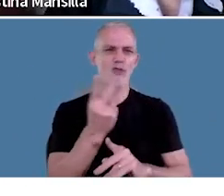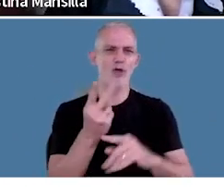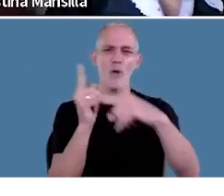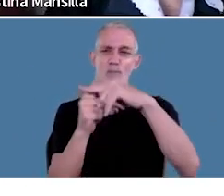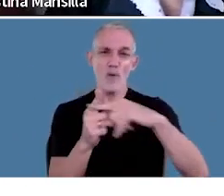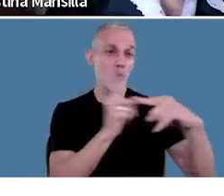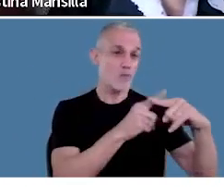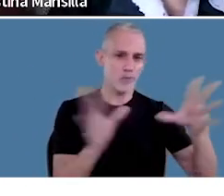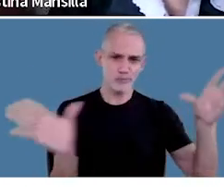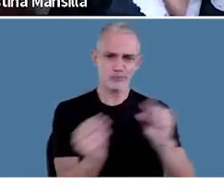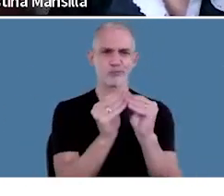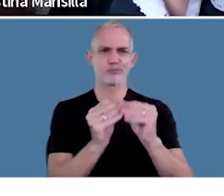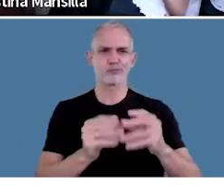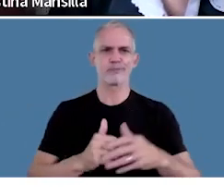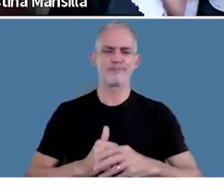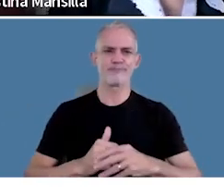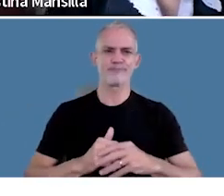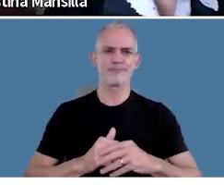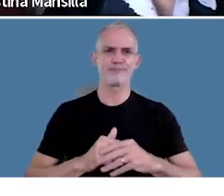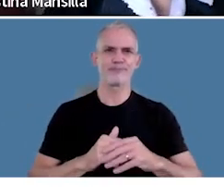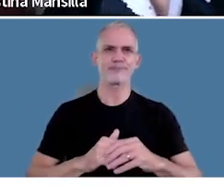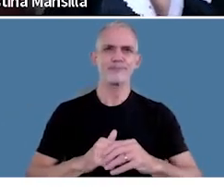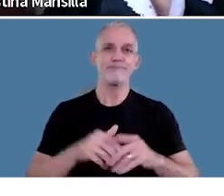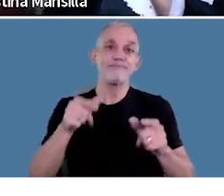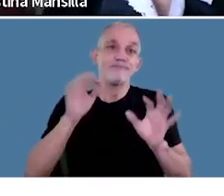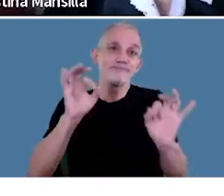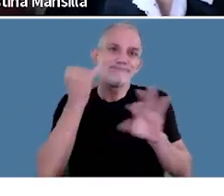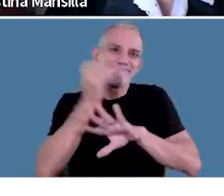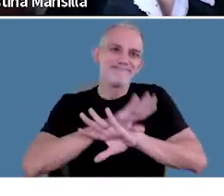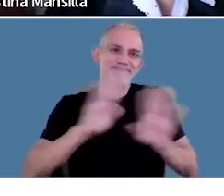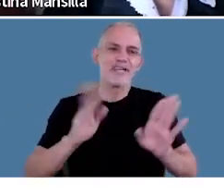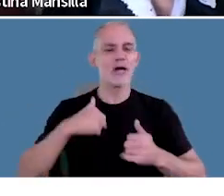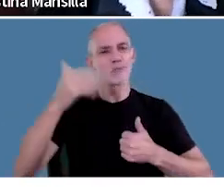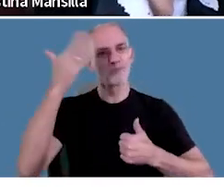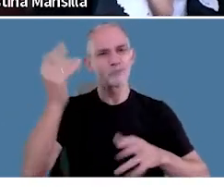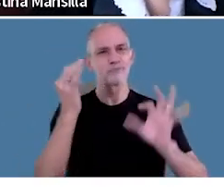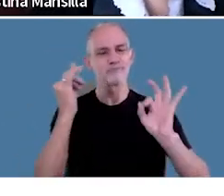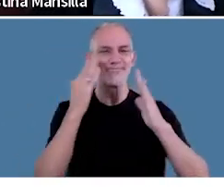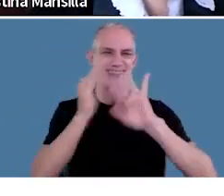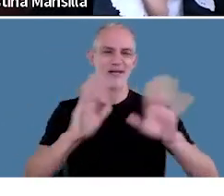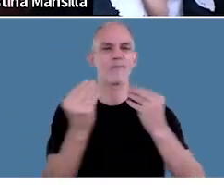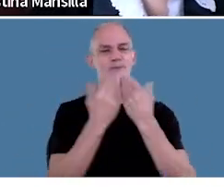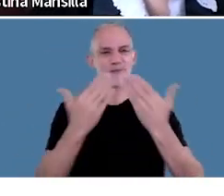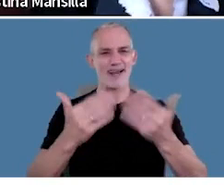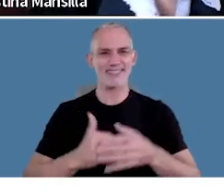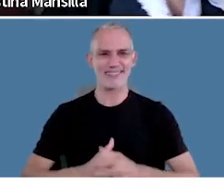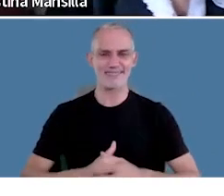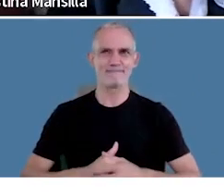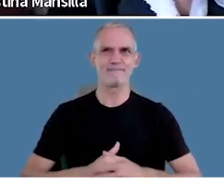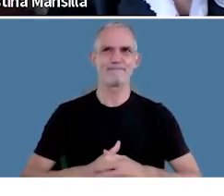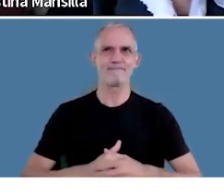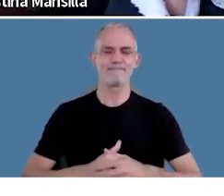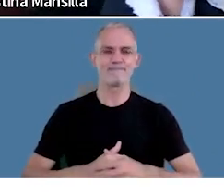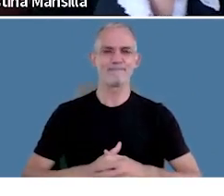la categoría de monotributo. Y hasta aquí mi exposición. Muchísimas gracias.